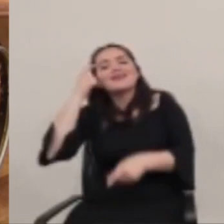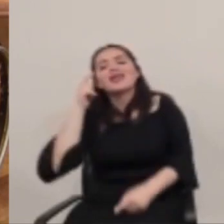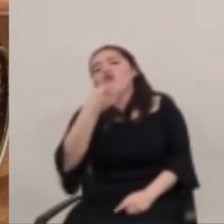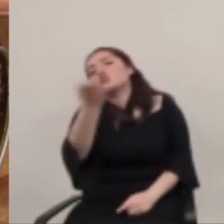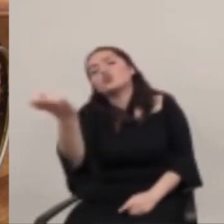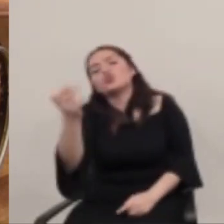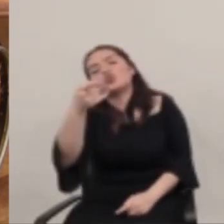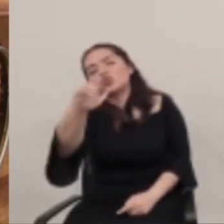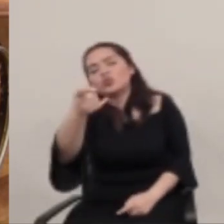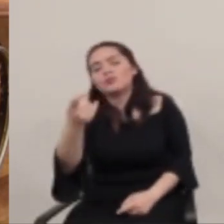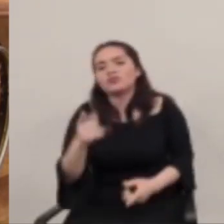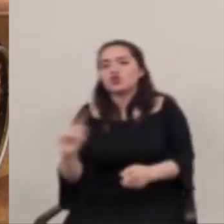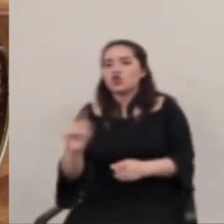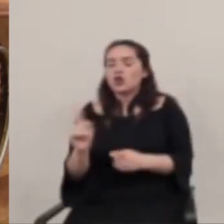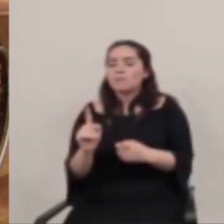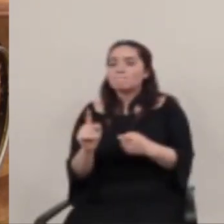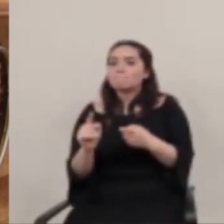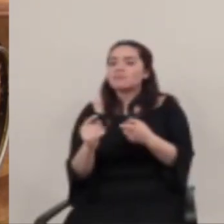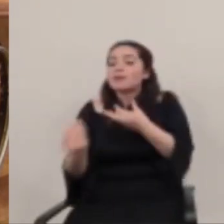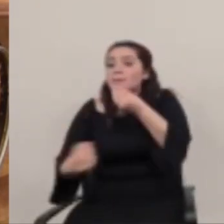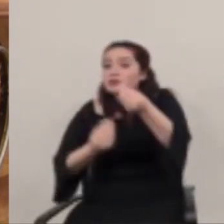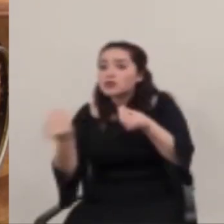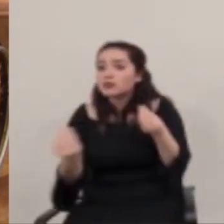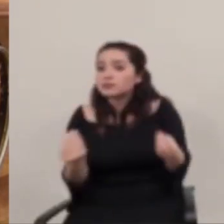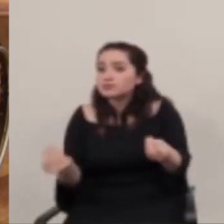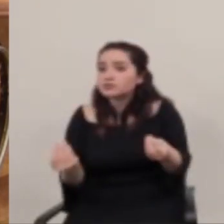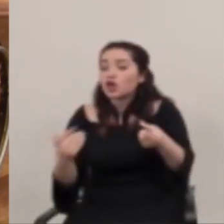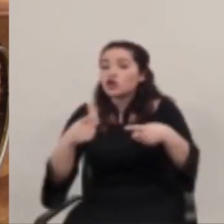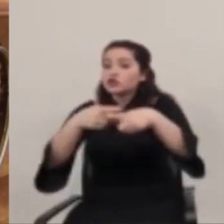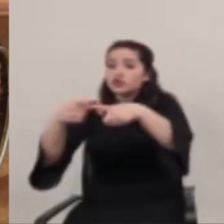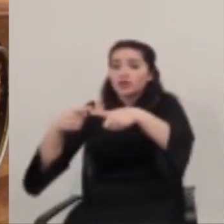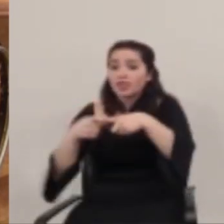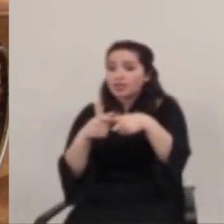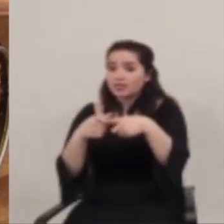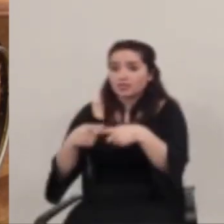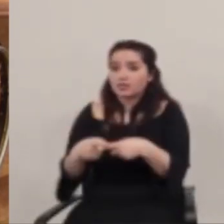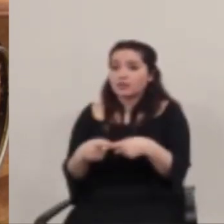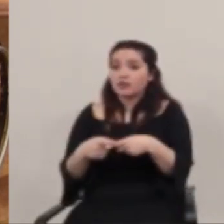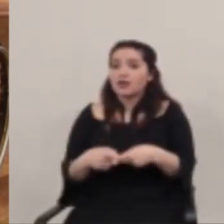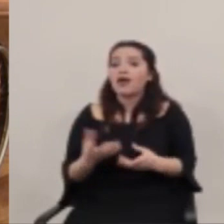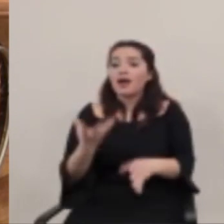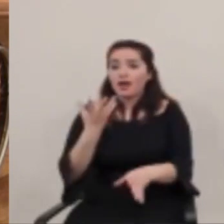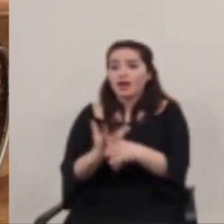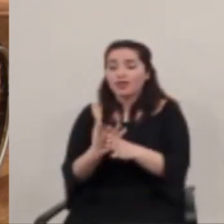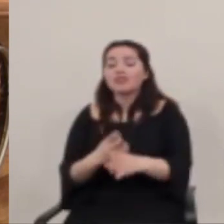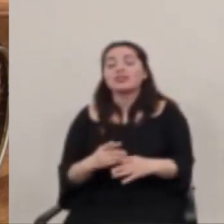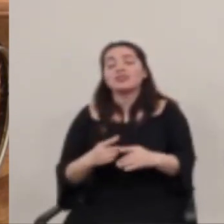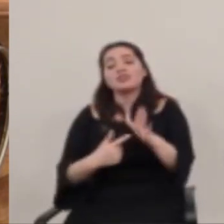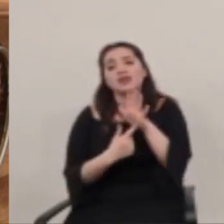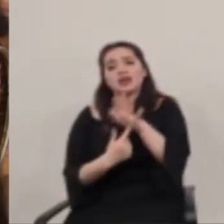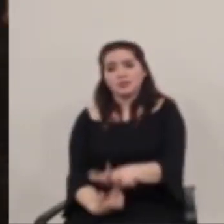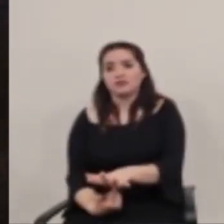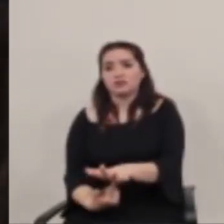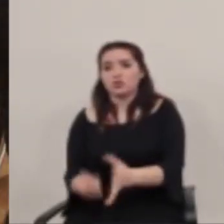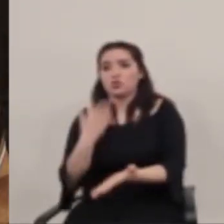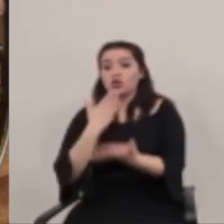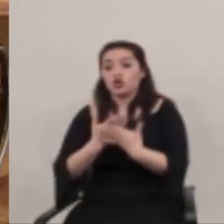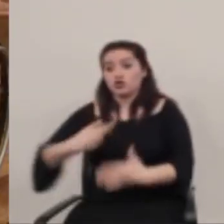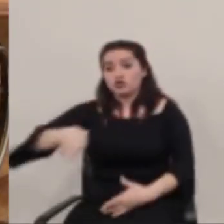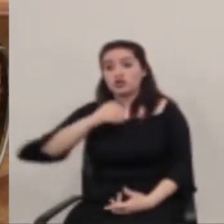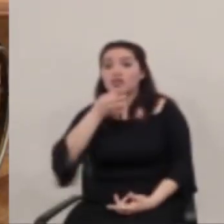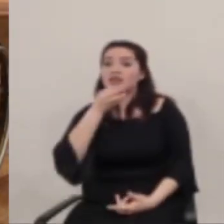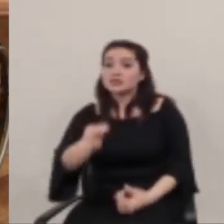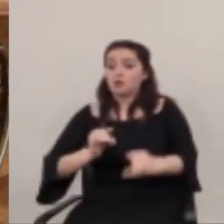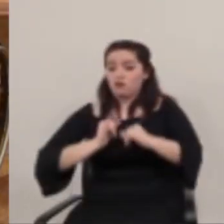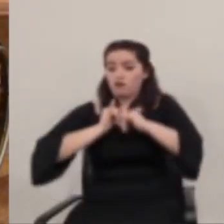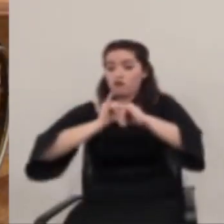no las justificaciones, pero qué pasa en las sociedades que hay discriminación? Porque cuando llegamos a la información objetiva, siempre